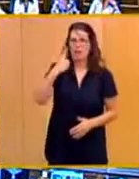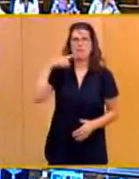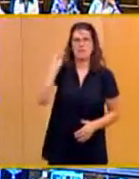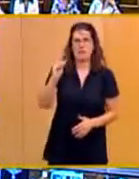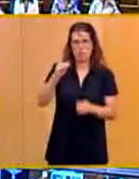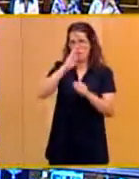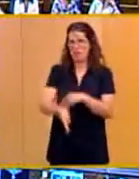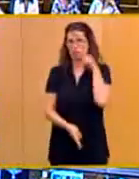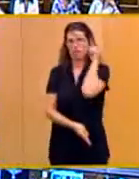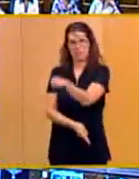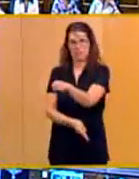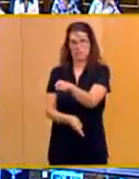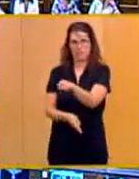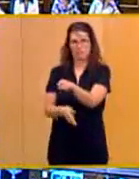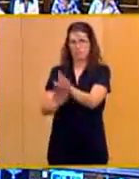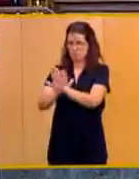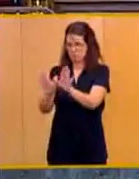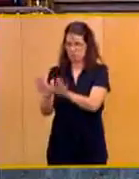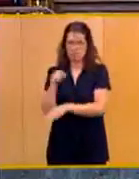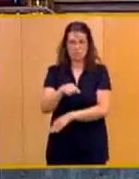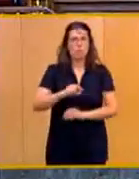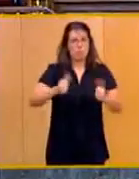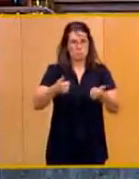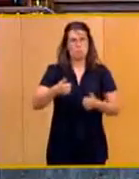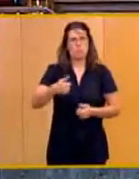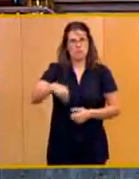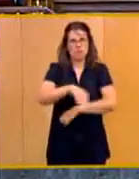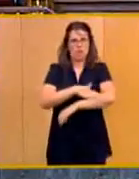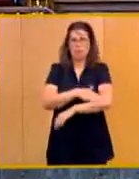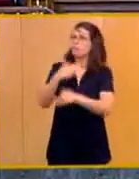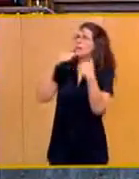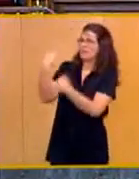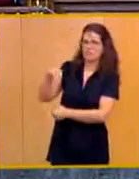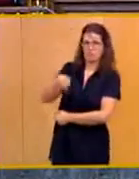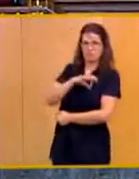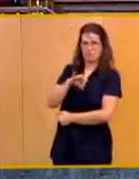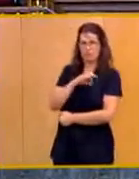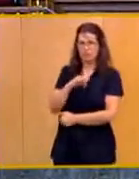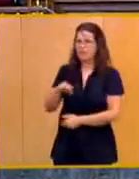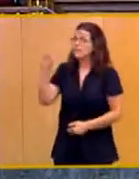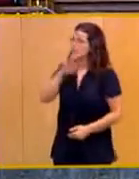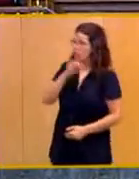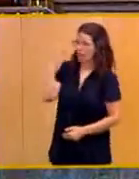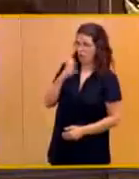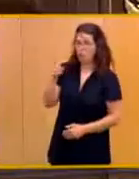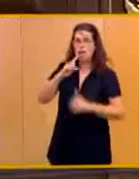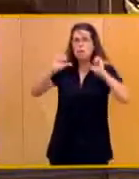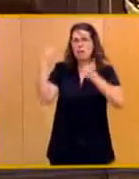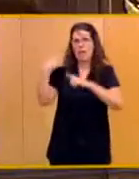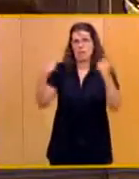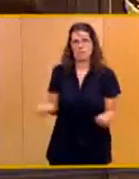Adelante, señor presidente del Gobierno. Sí, muchas gracias, señor presidente. Señor Rajoy, cuando ustedes iniciaron la campaña contra el Estatuto de